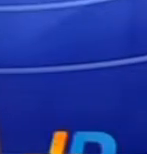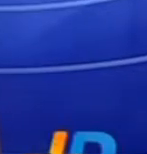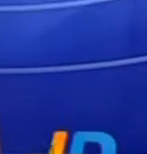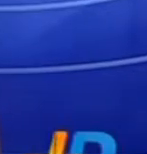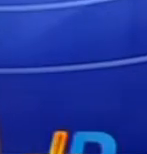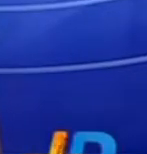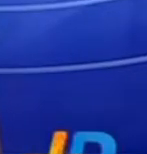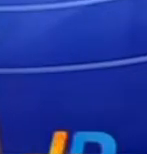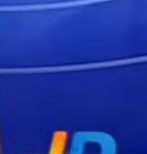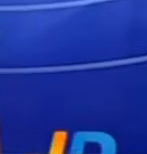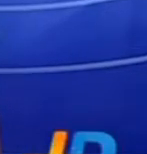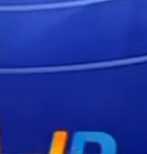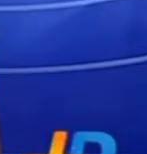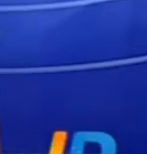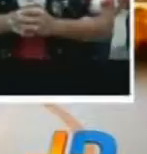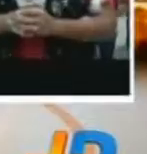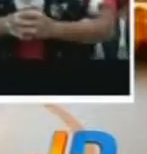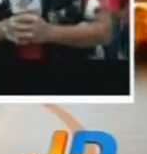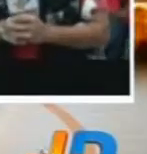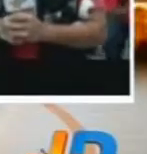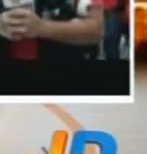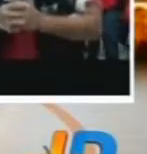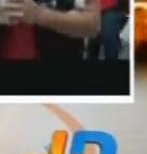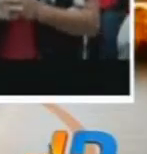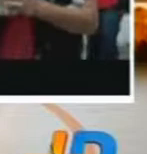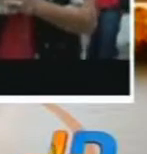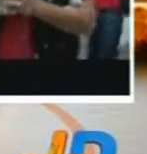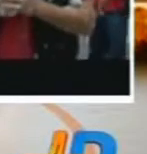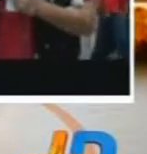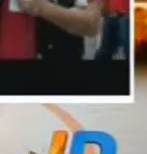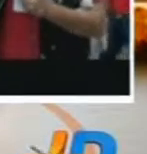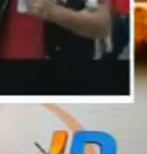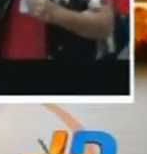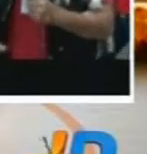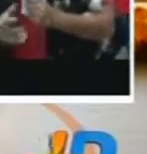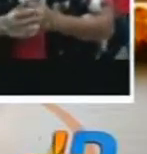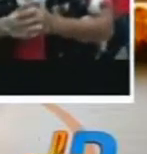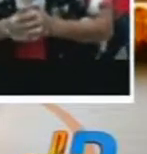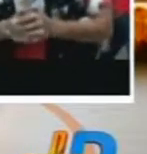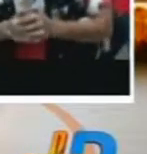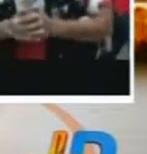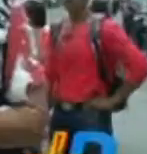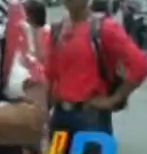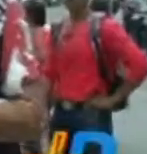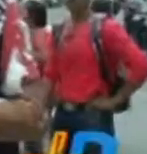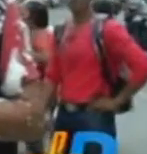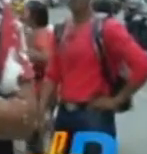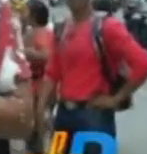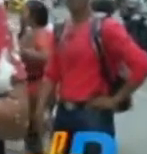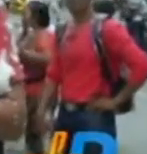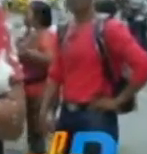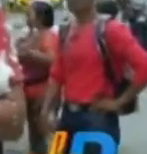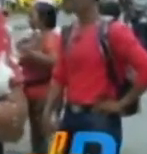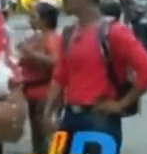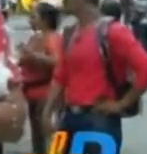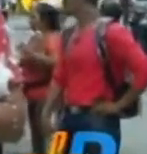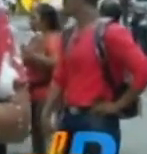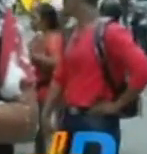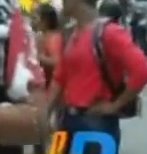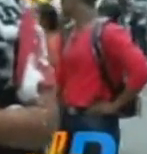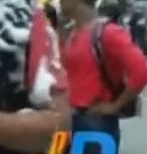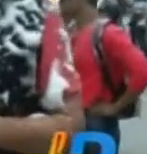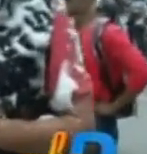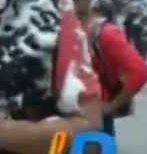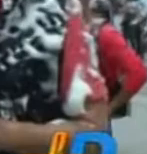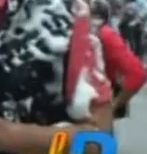Andrés Gómez. Carlos, buenas tardes. Gracias, muy buenas tardes. Es la locura que se vive en este desfile de silleteros, carrozas y comparsas.